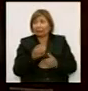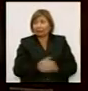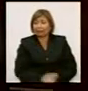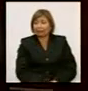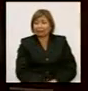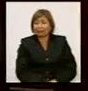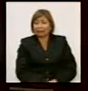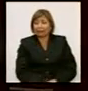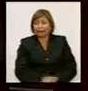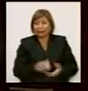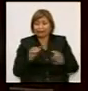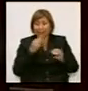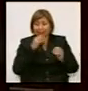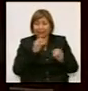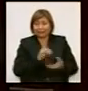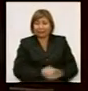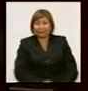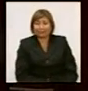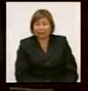de preferencia por ti.